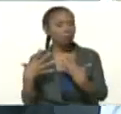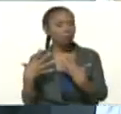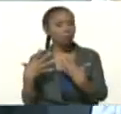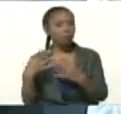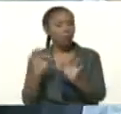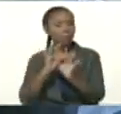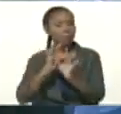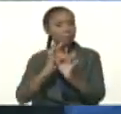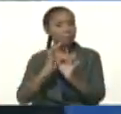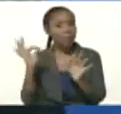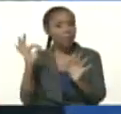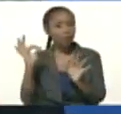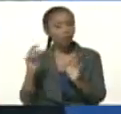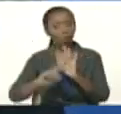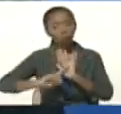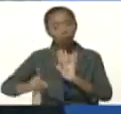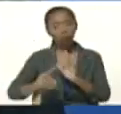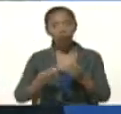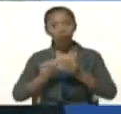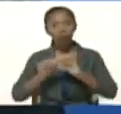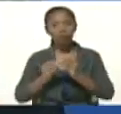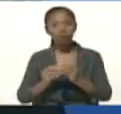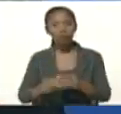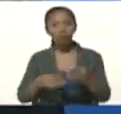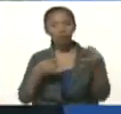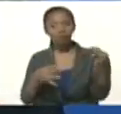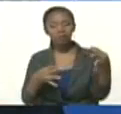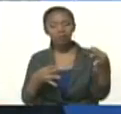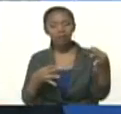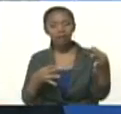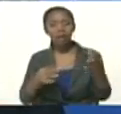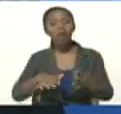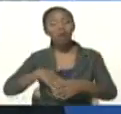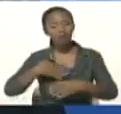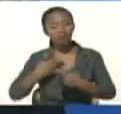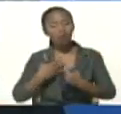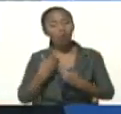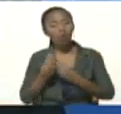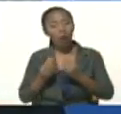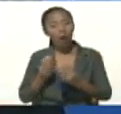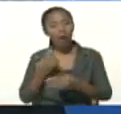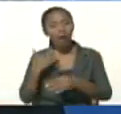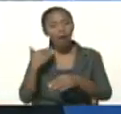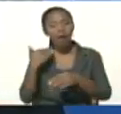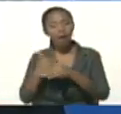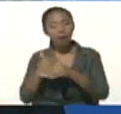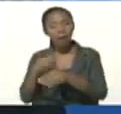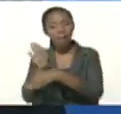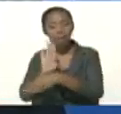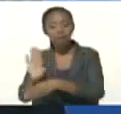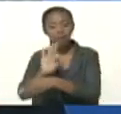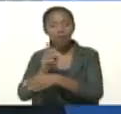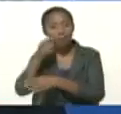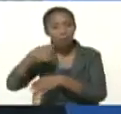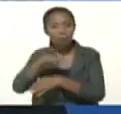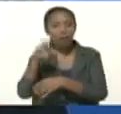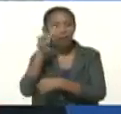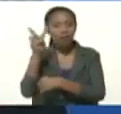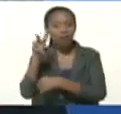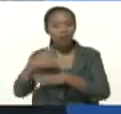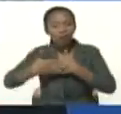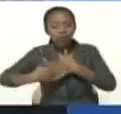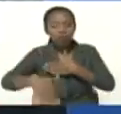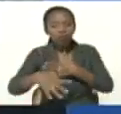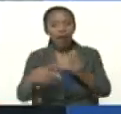Petro cumpla el papel para el cual fue diseñado, proteger al pueblo de Venezuela, hacer avanzar la